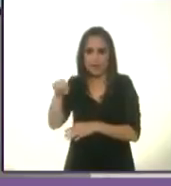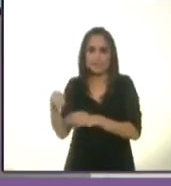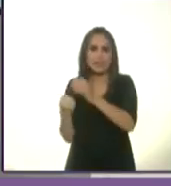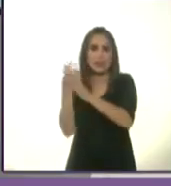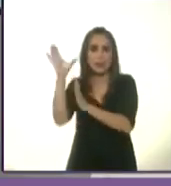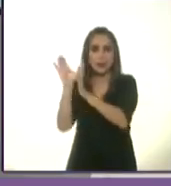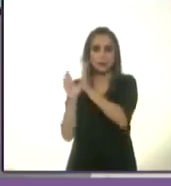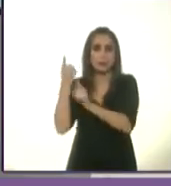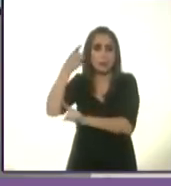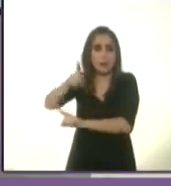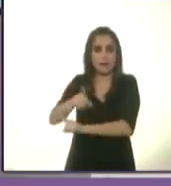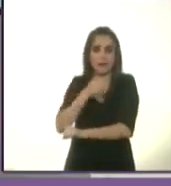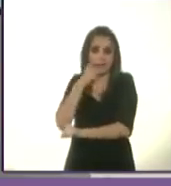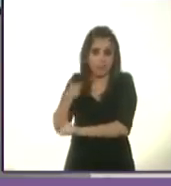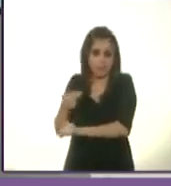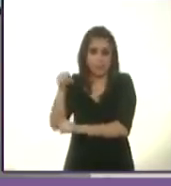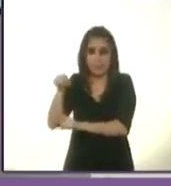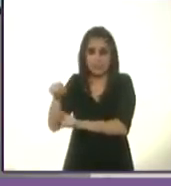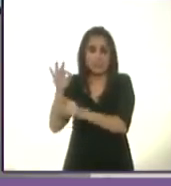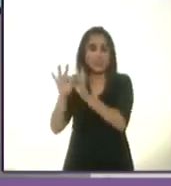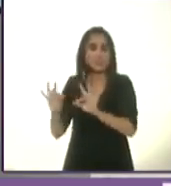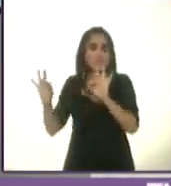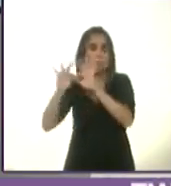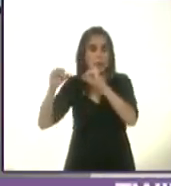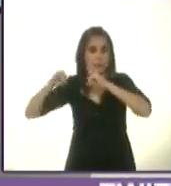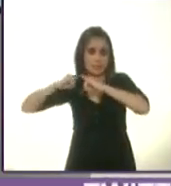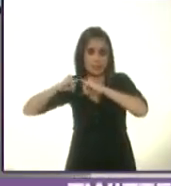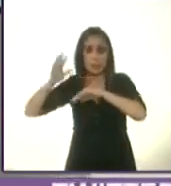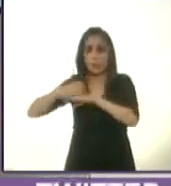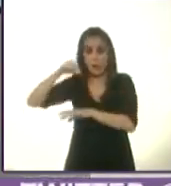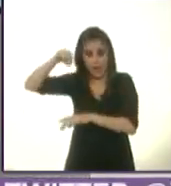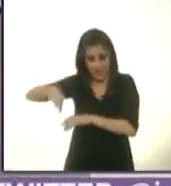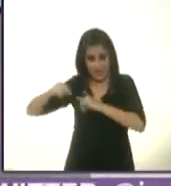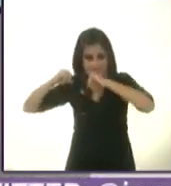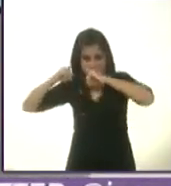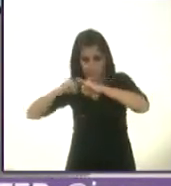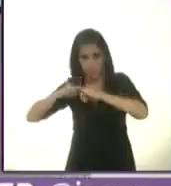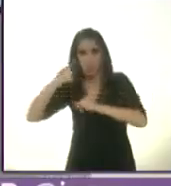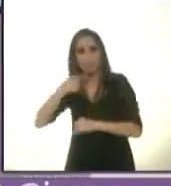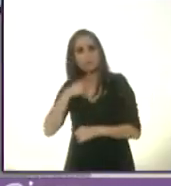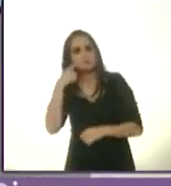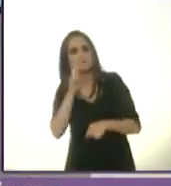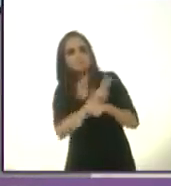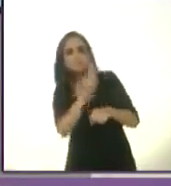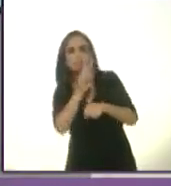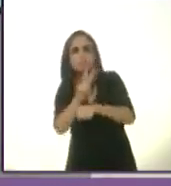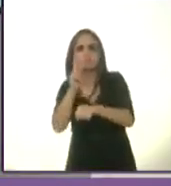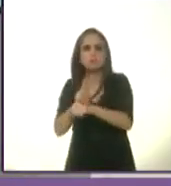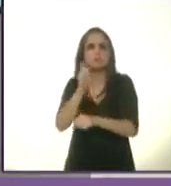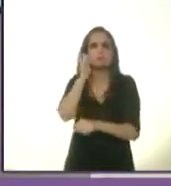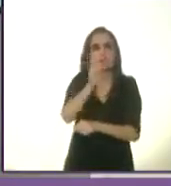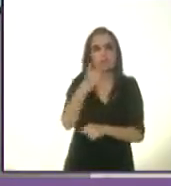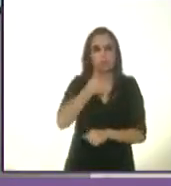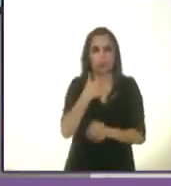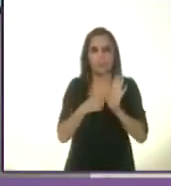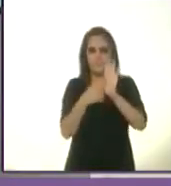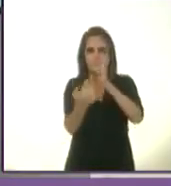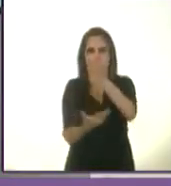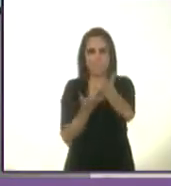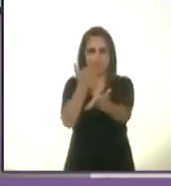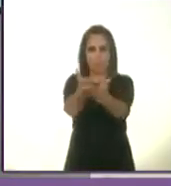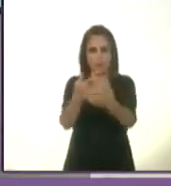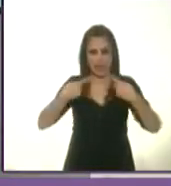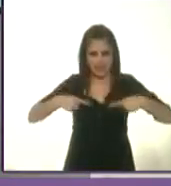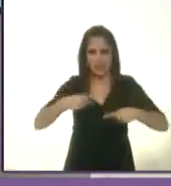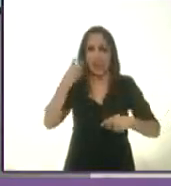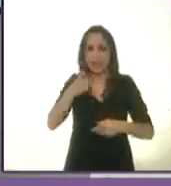que es muy importante porque es a través de ese organismo cómo vamos a poder revisar el avance del plan maestro que le hemos presentado a la sociedad